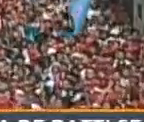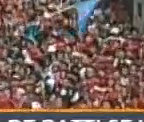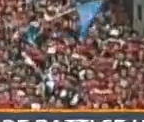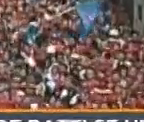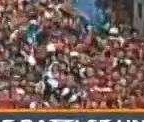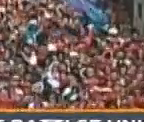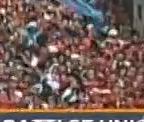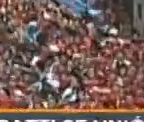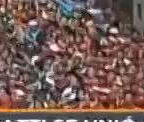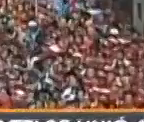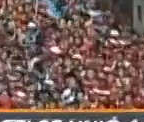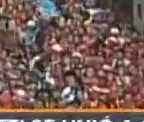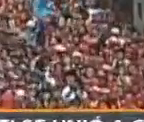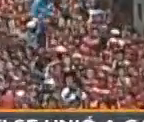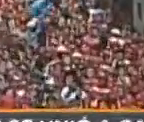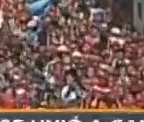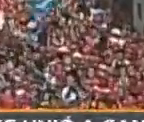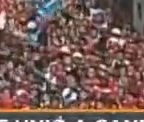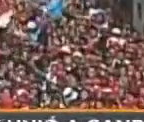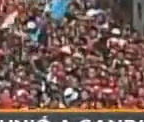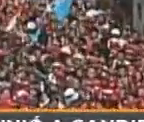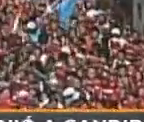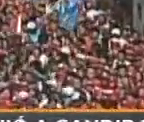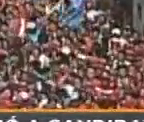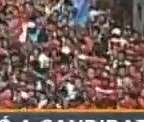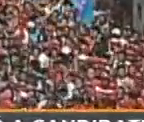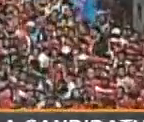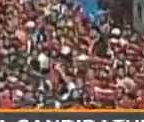tanto más de 89 mil viviendas